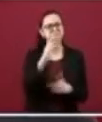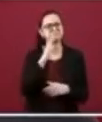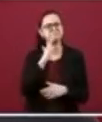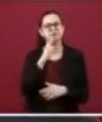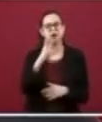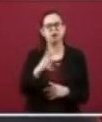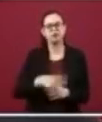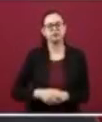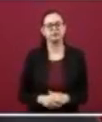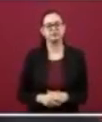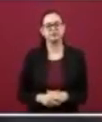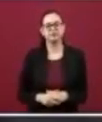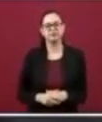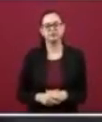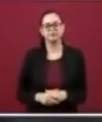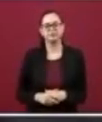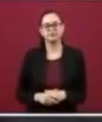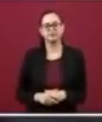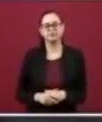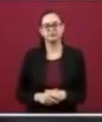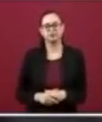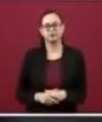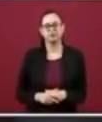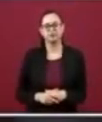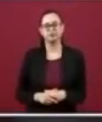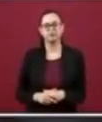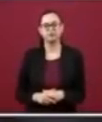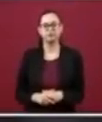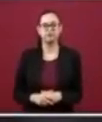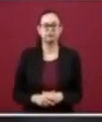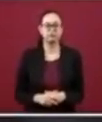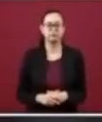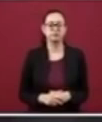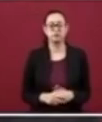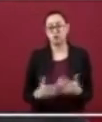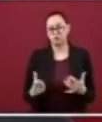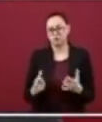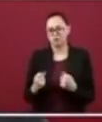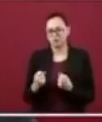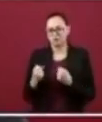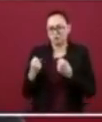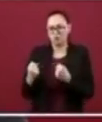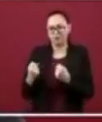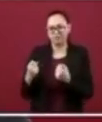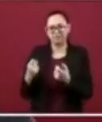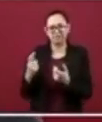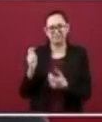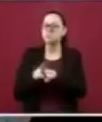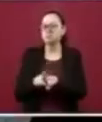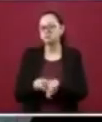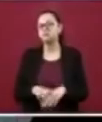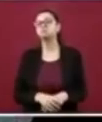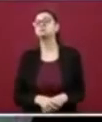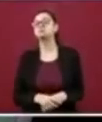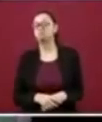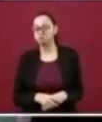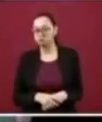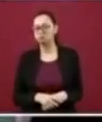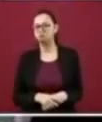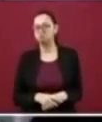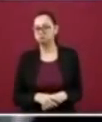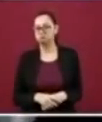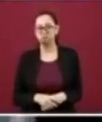prensa este 14 de febrero, el titular del Ejecutivo informó que tiene un plan de rescate para el municipio de Badiraguato, en Sinaloa.